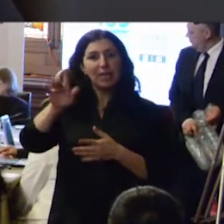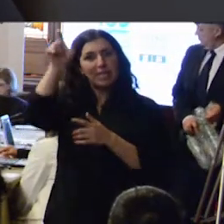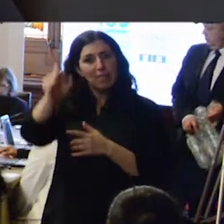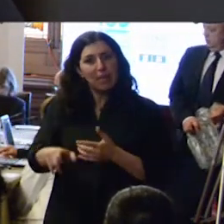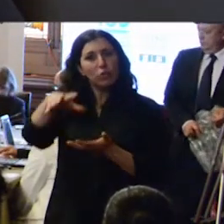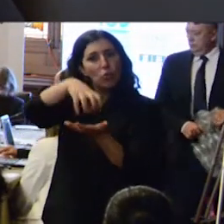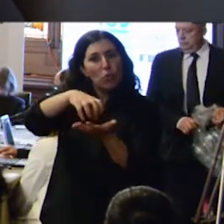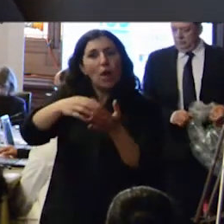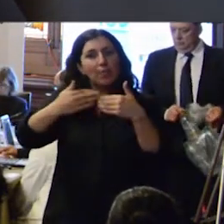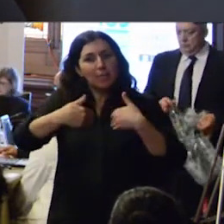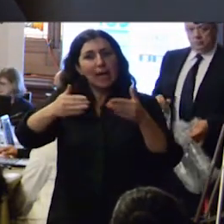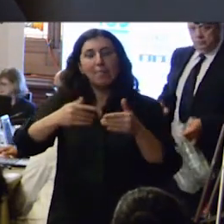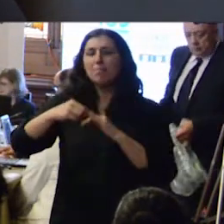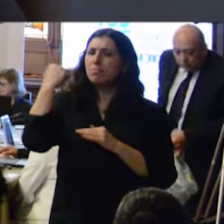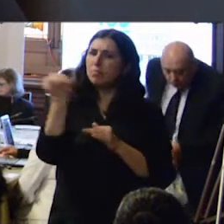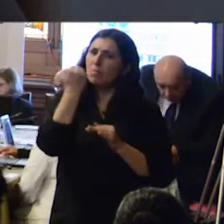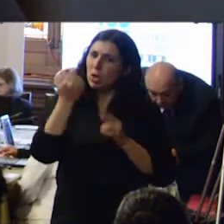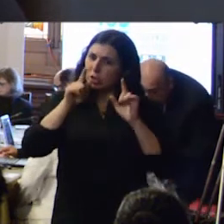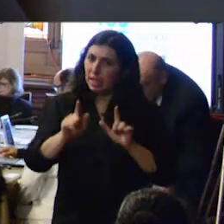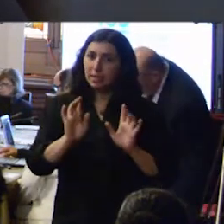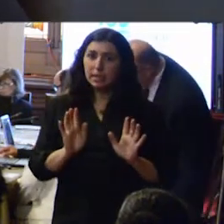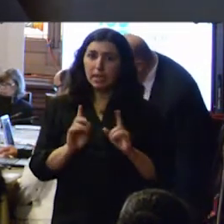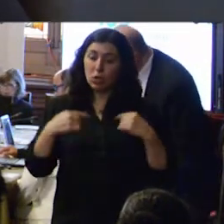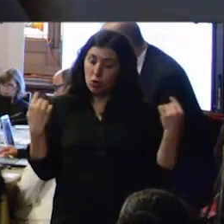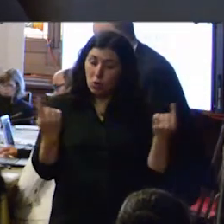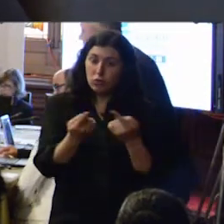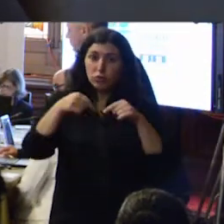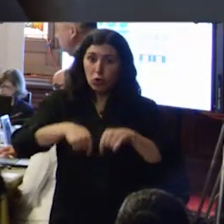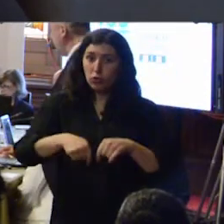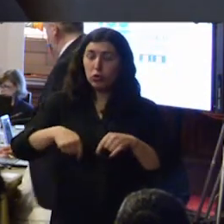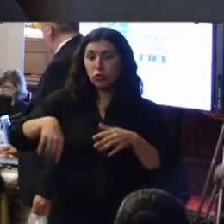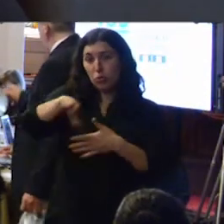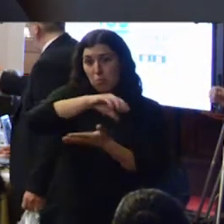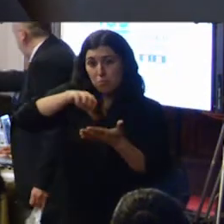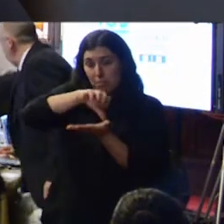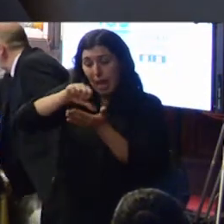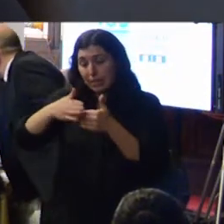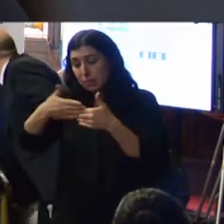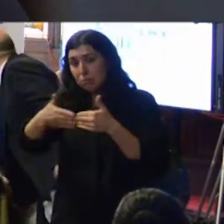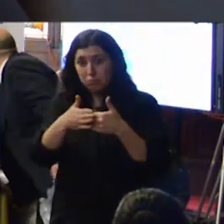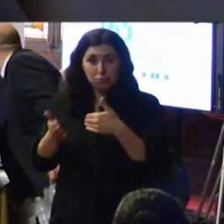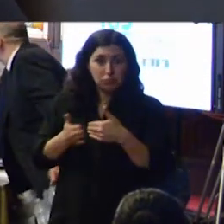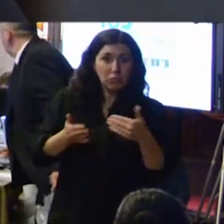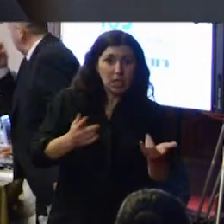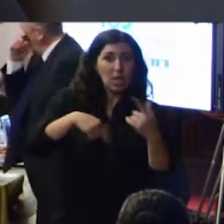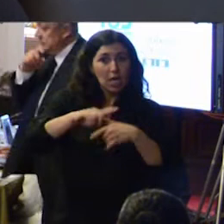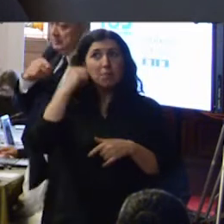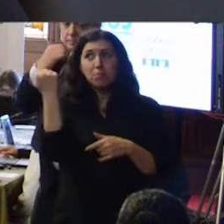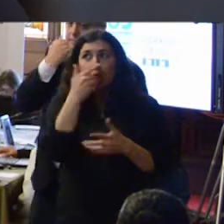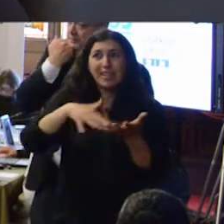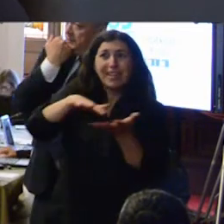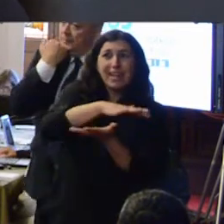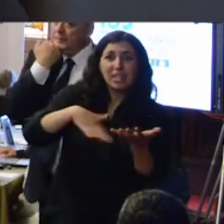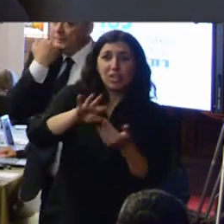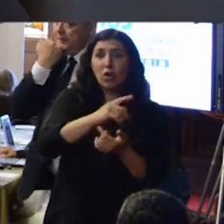panameña y que es importante que, si bien nuestro contexto no es el de otros países de la región, es importante tomar medidas preventivas para que nosotros